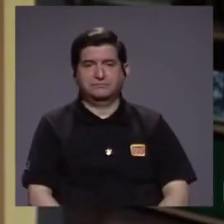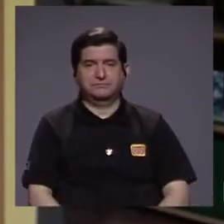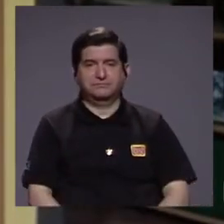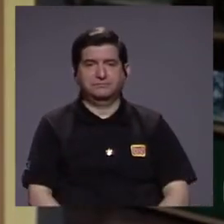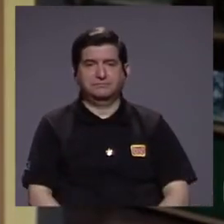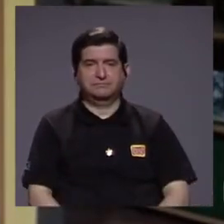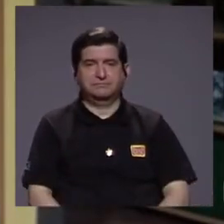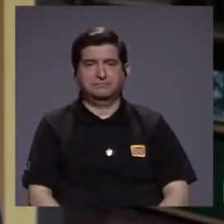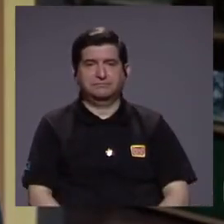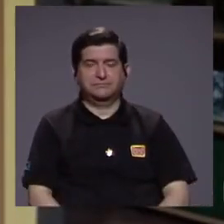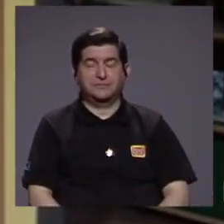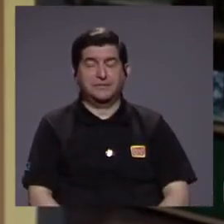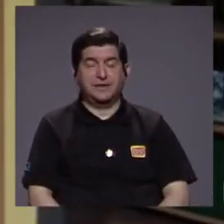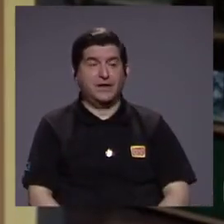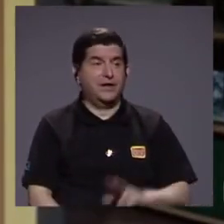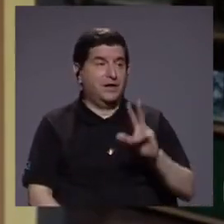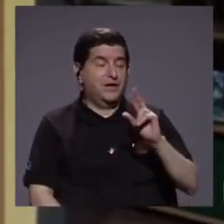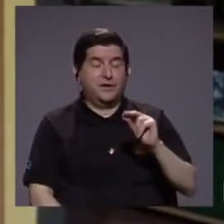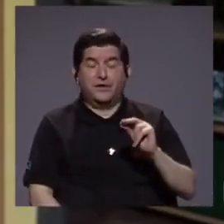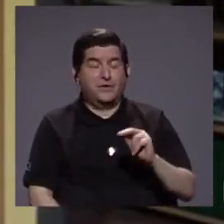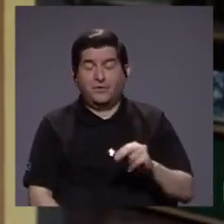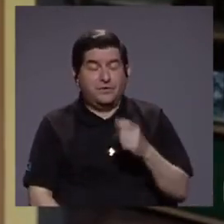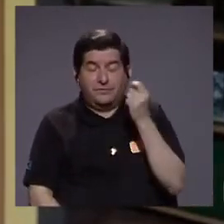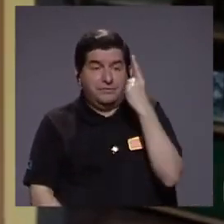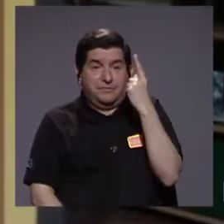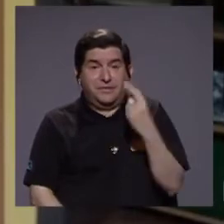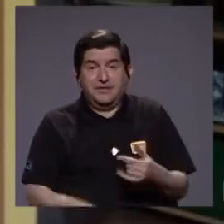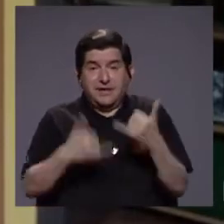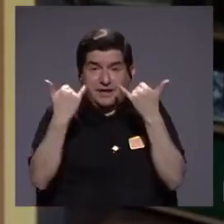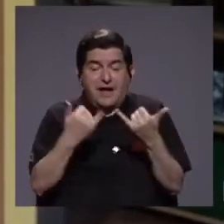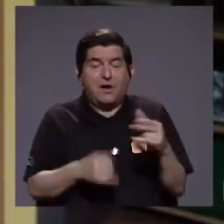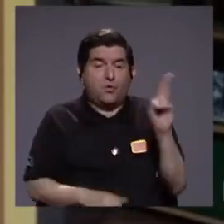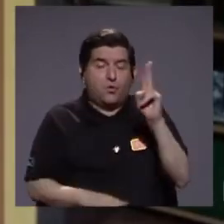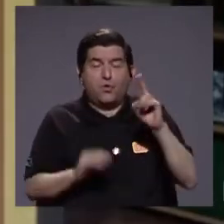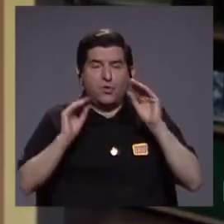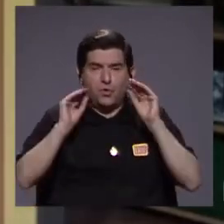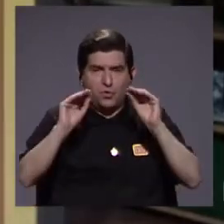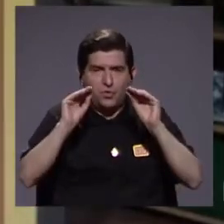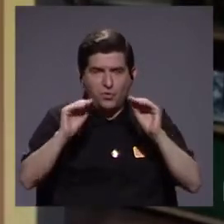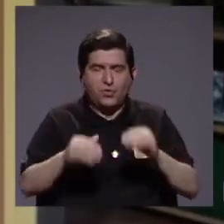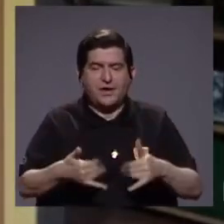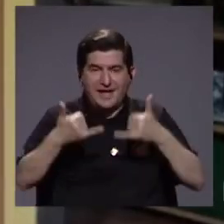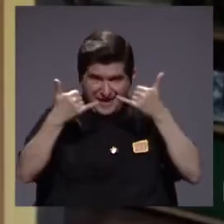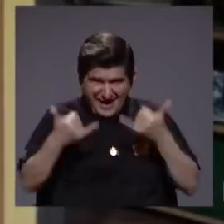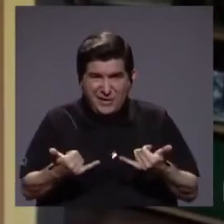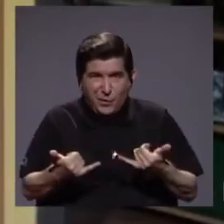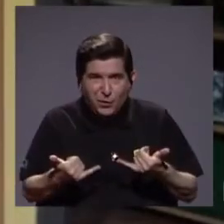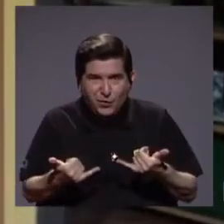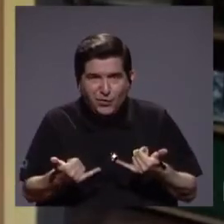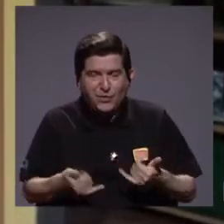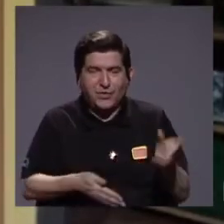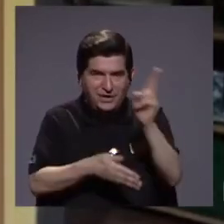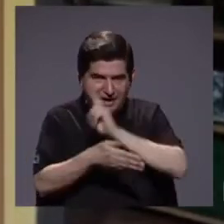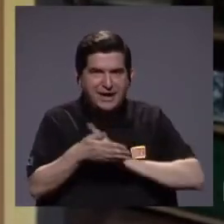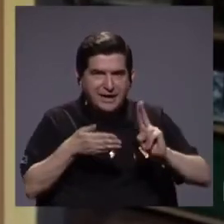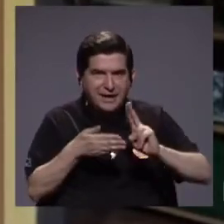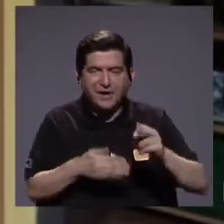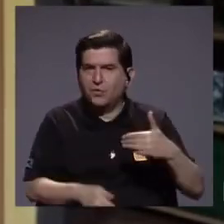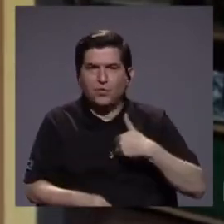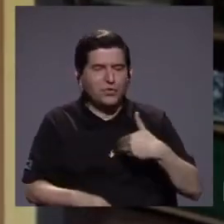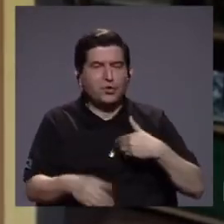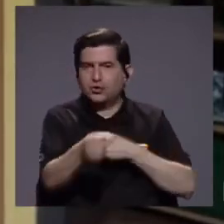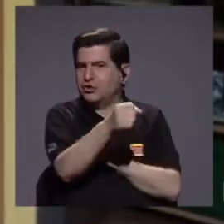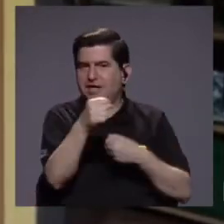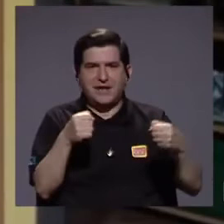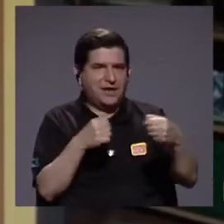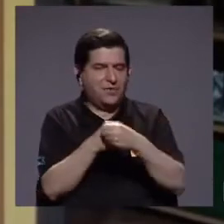Es inaudito que actualmente hay unidades académicas en este momento de nuestra universidad que no tiene una